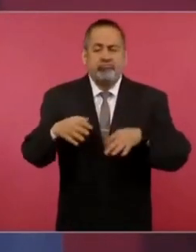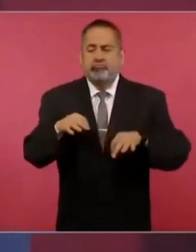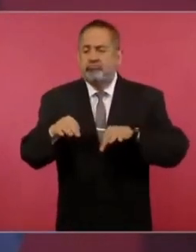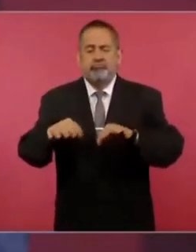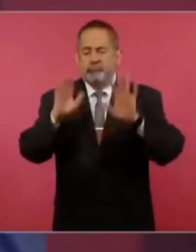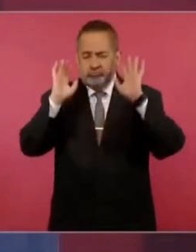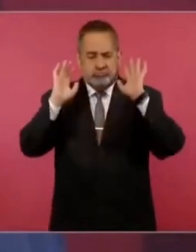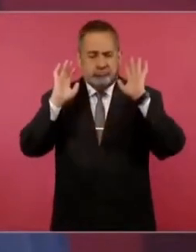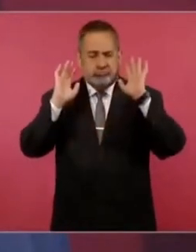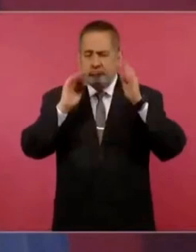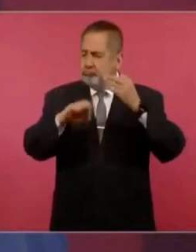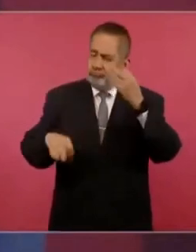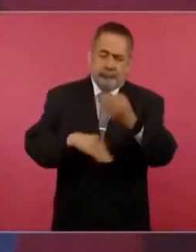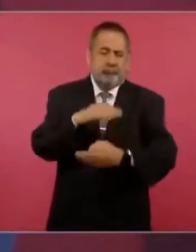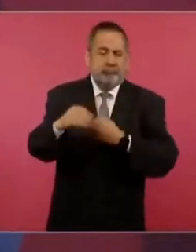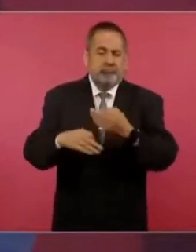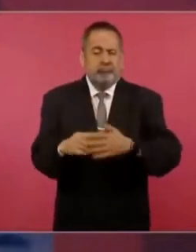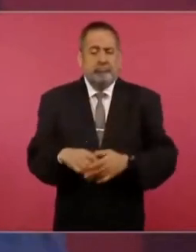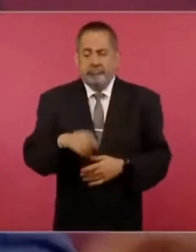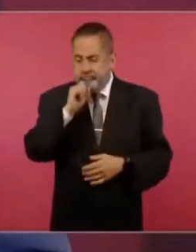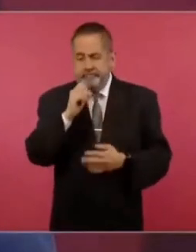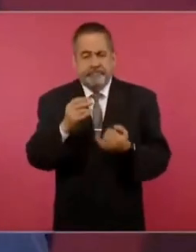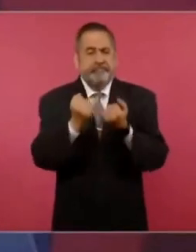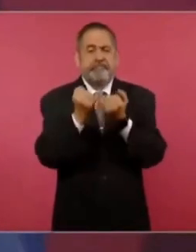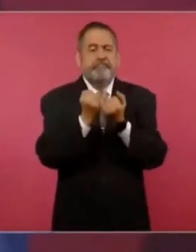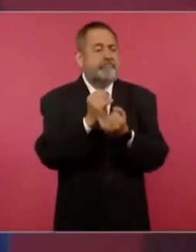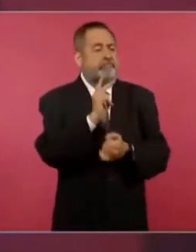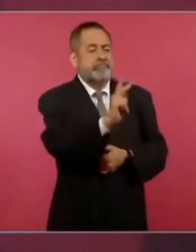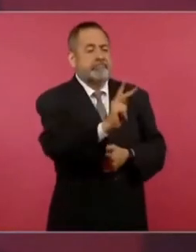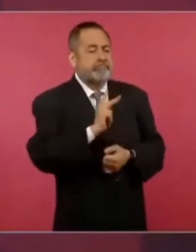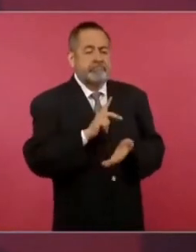De todos. Tenemos los mismos derechos.